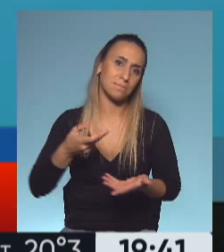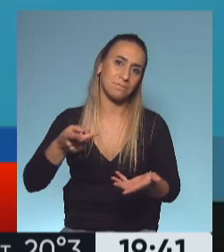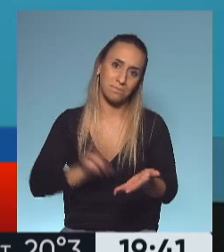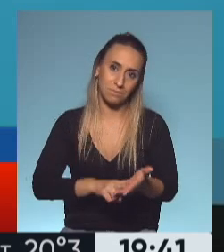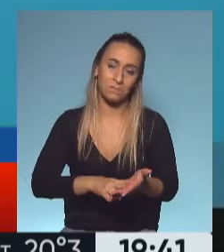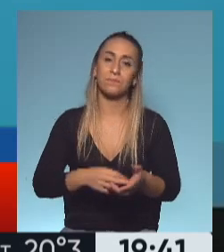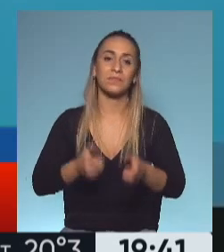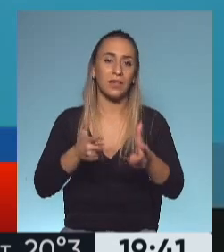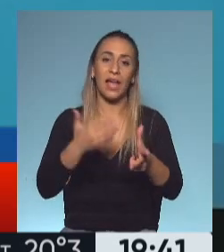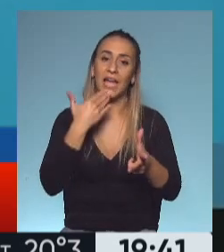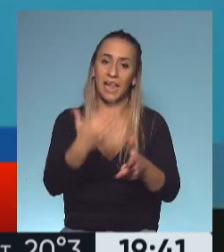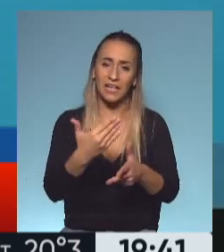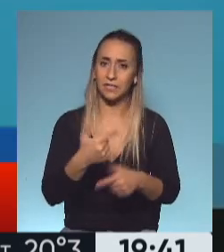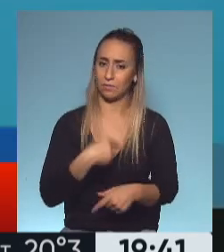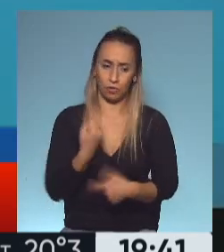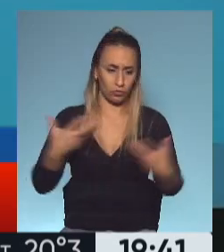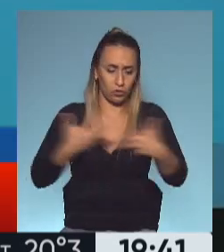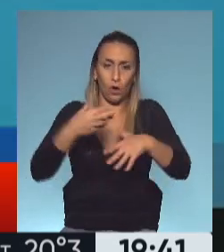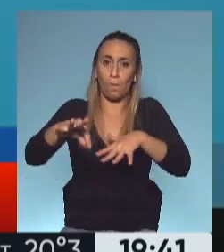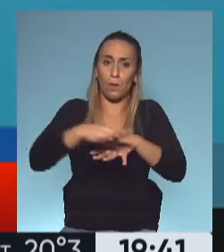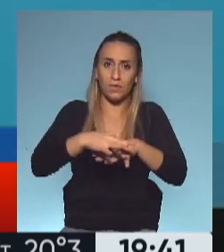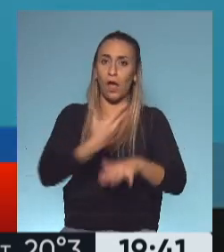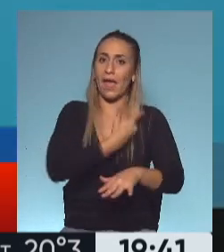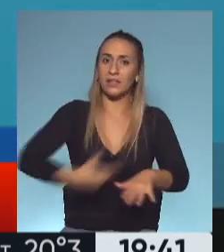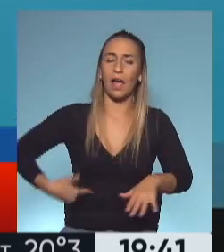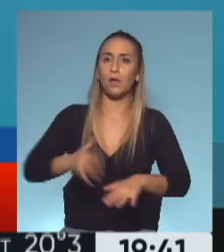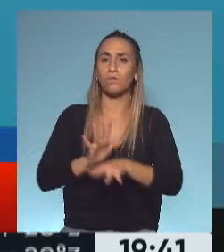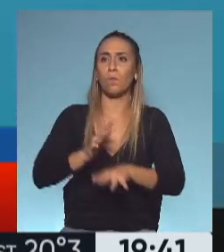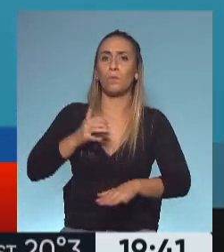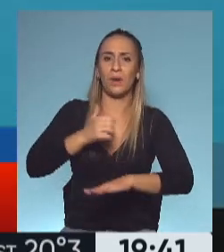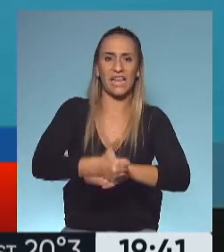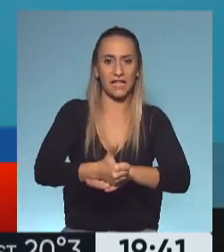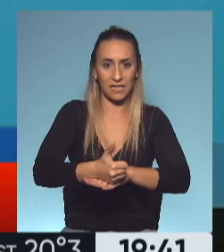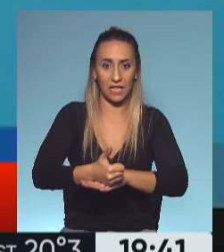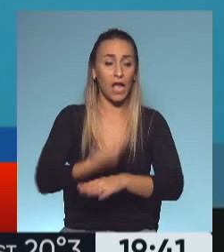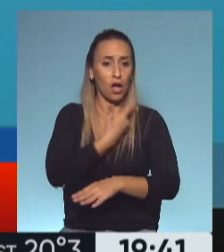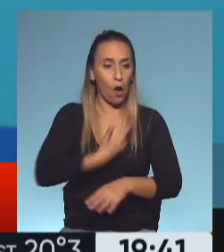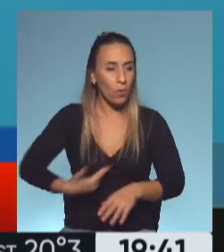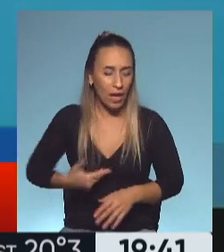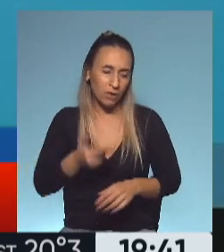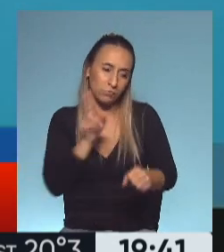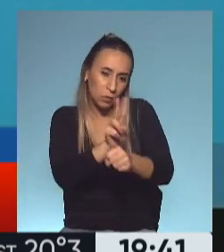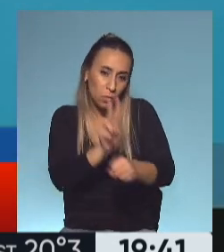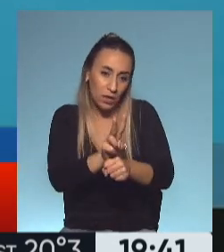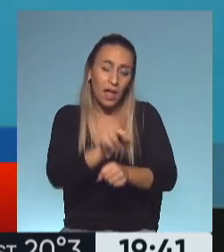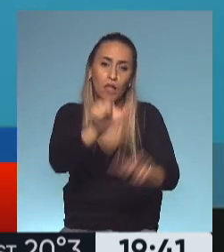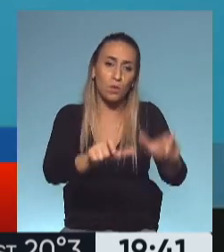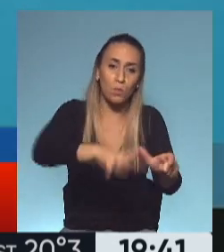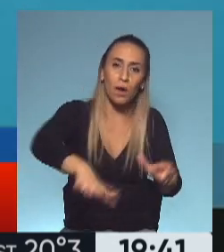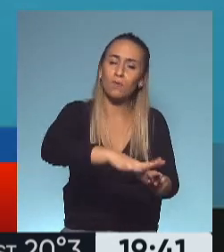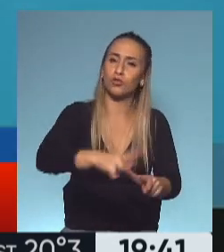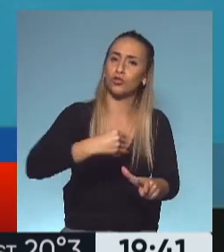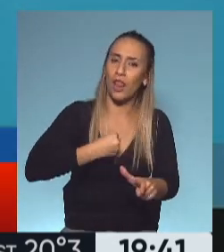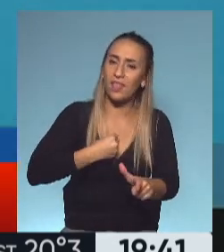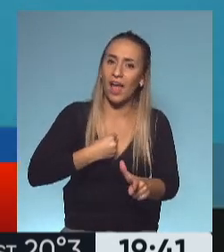agradecimiento, decirles que hay un compromiso de un Estado presente, de un gobierno que cuida y de un pueblo solidario para